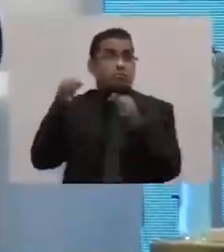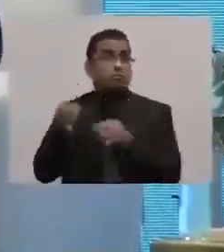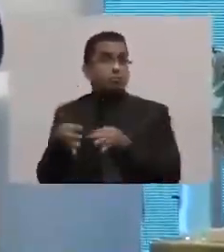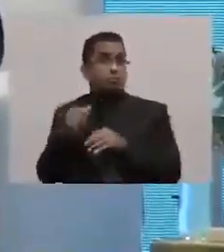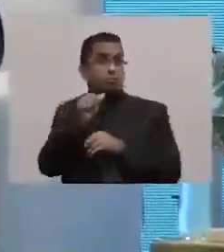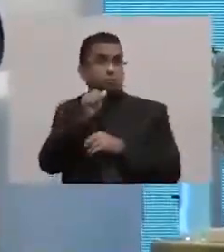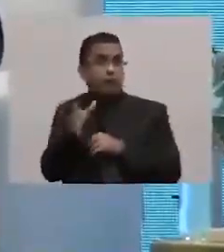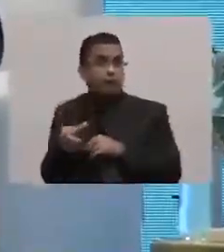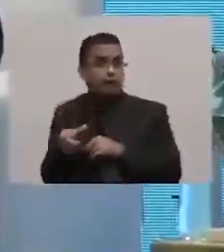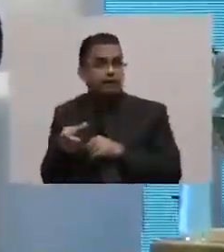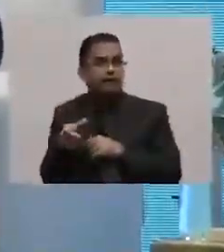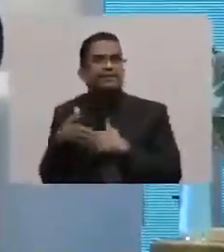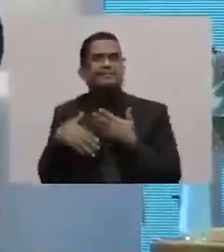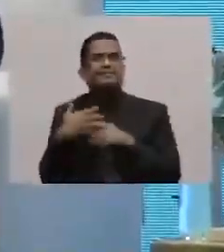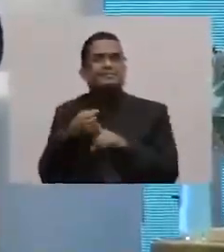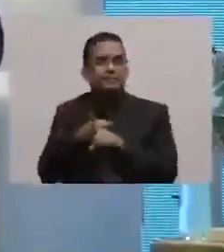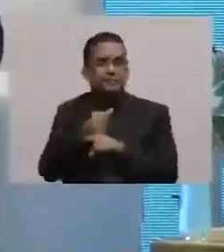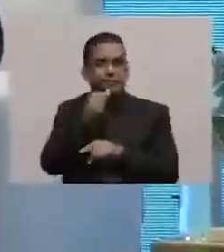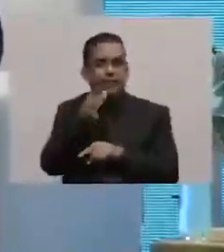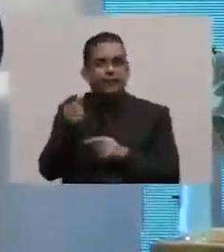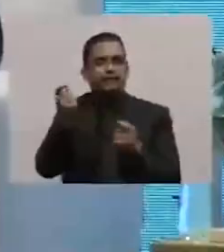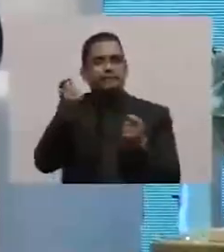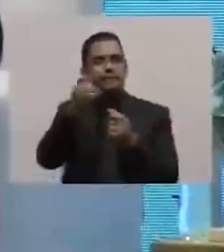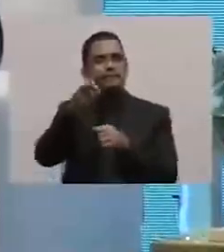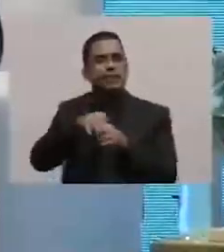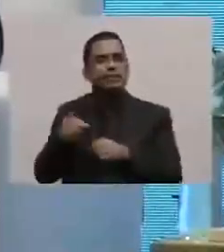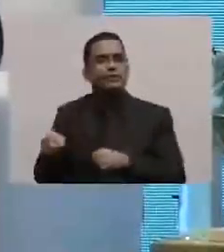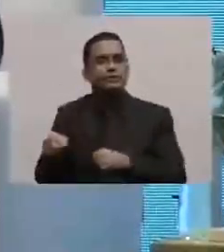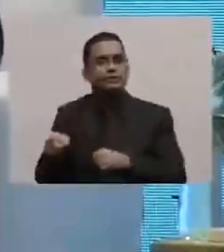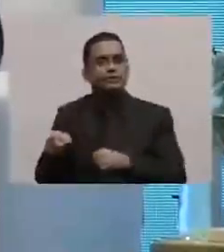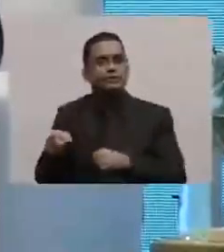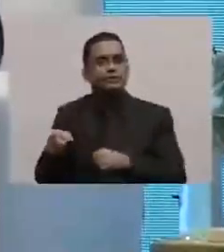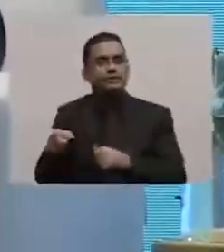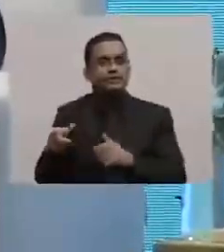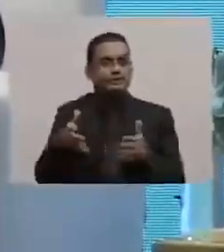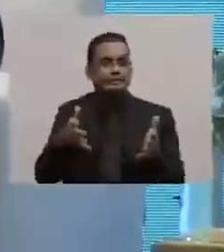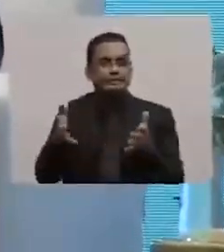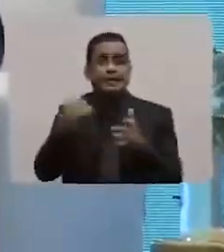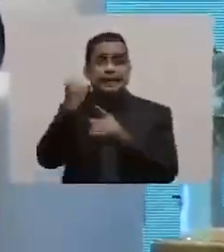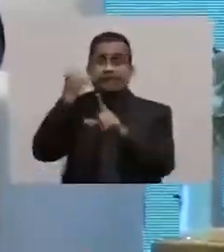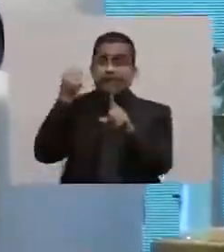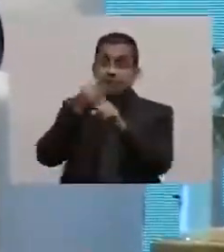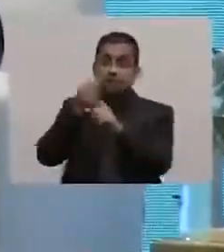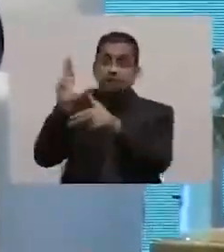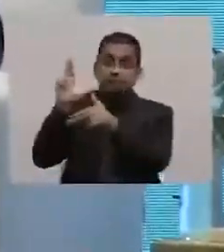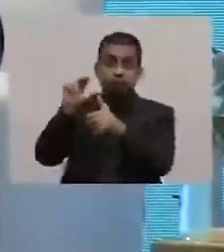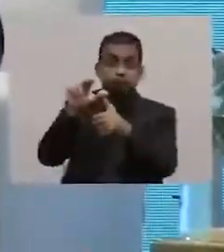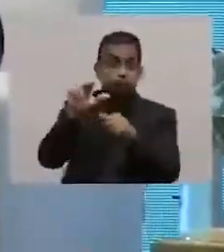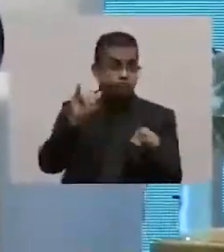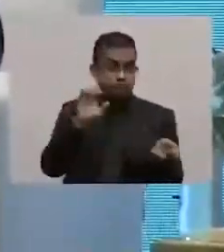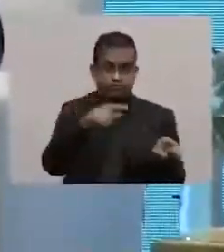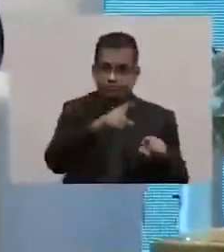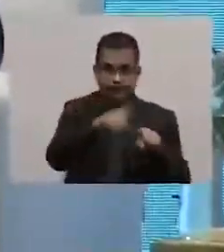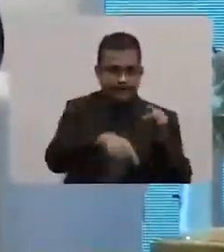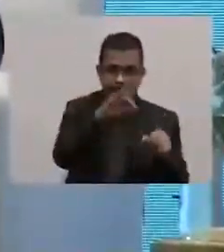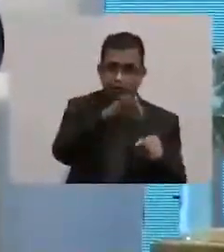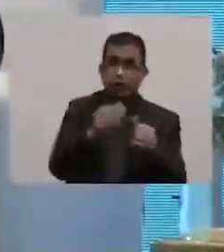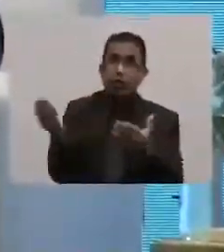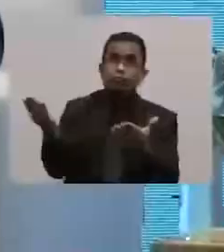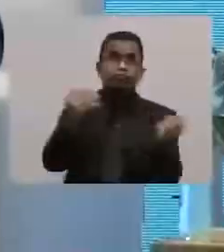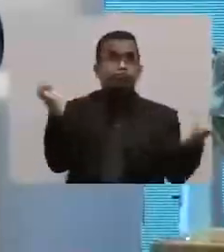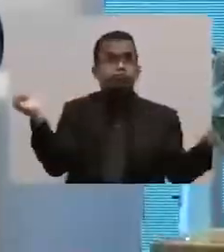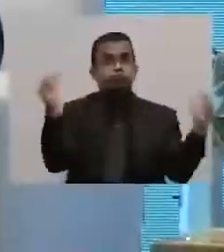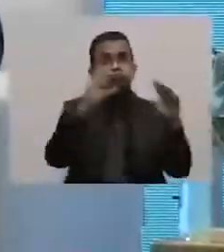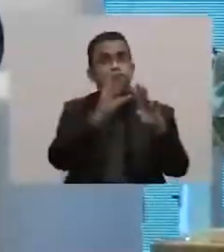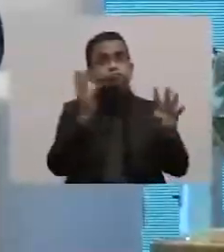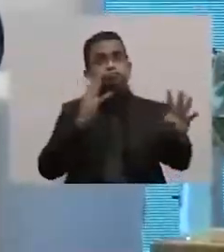en mayo, y ocurre que en mayo celebramos nuestras elecciones. Bajo un huracán, posiblemente la Junta no puede convocar a los ciudadanos que salgan a